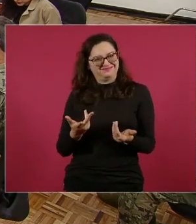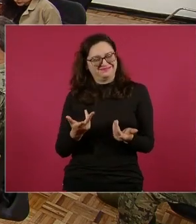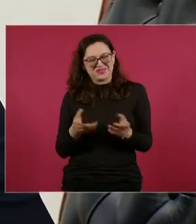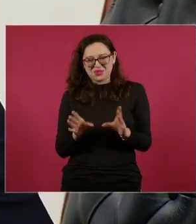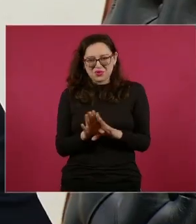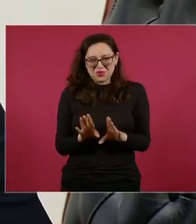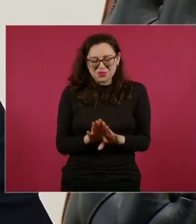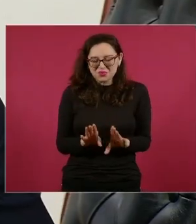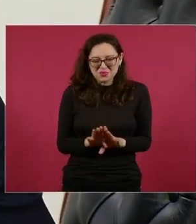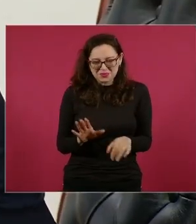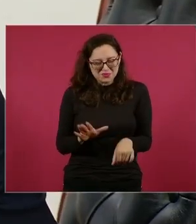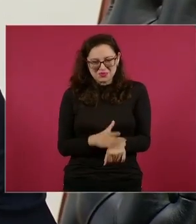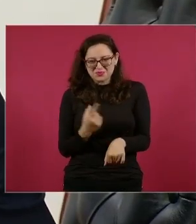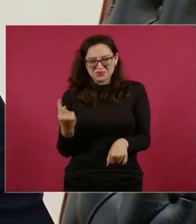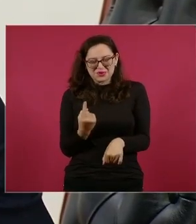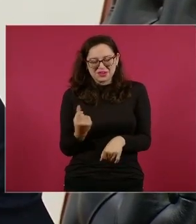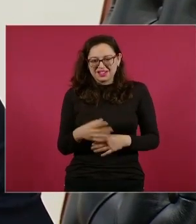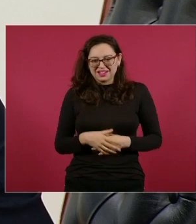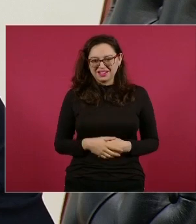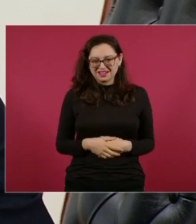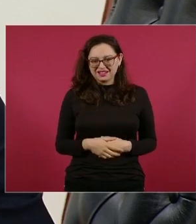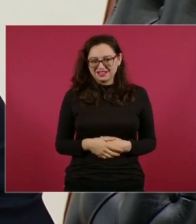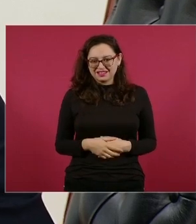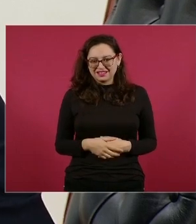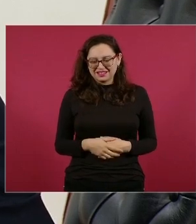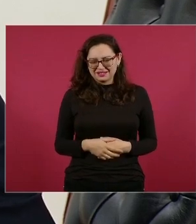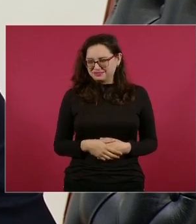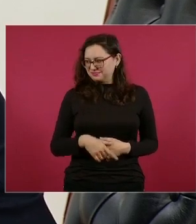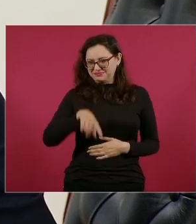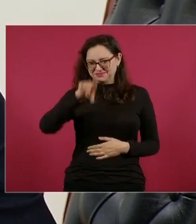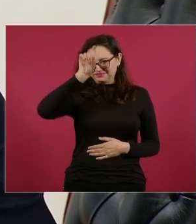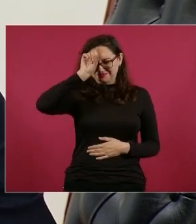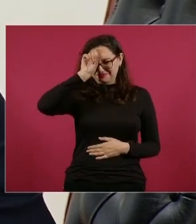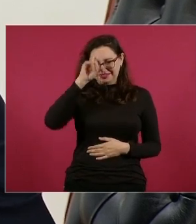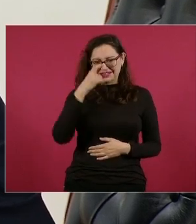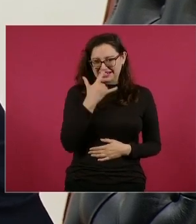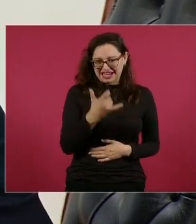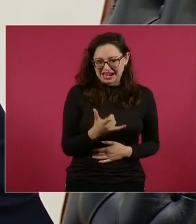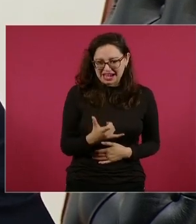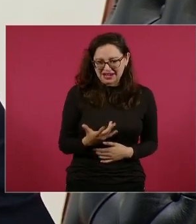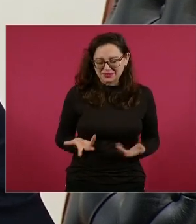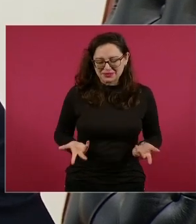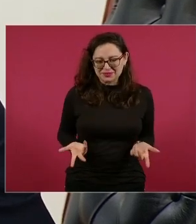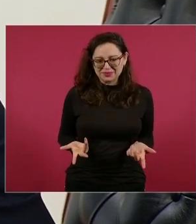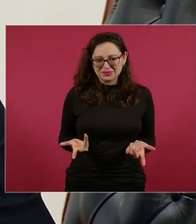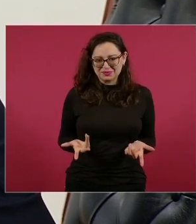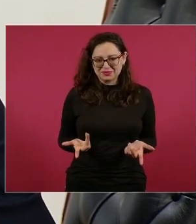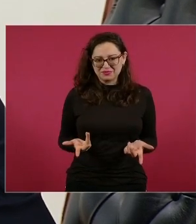de un país que creo,